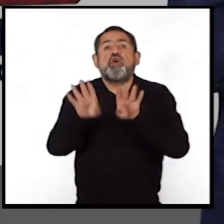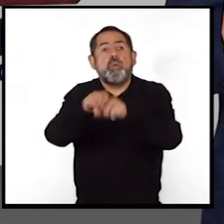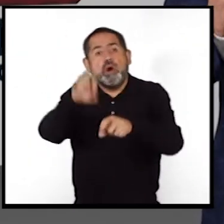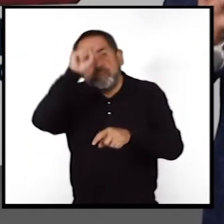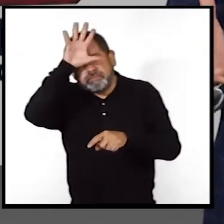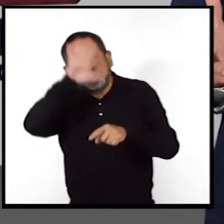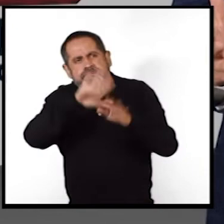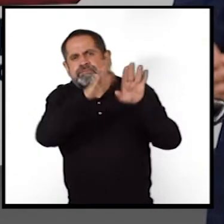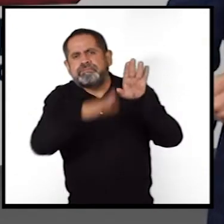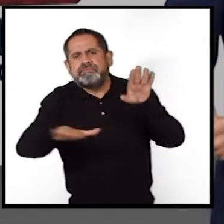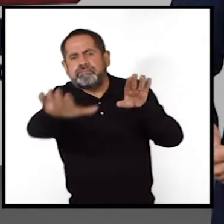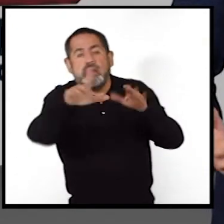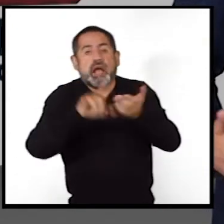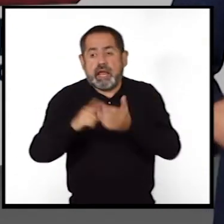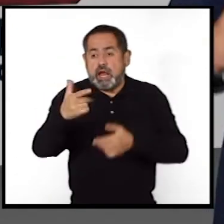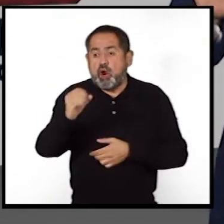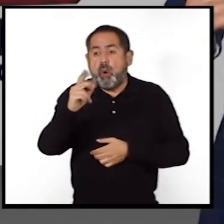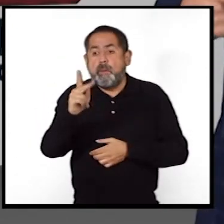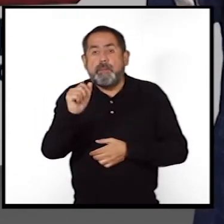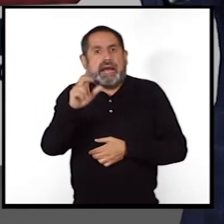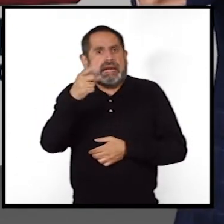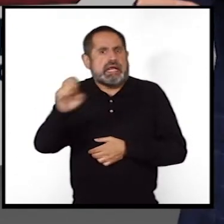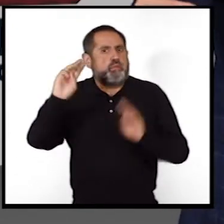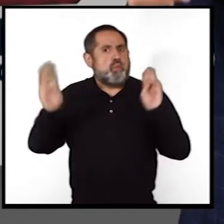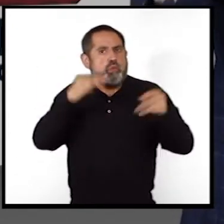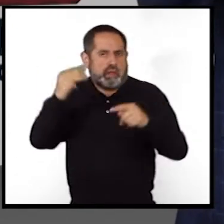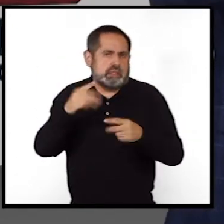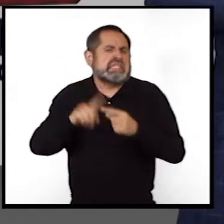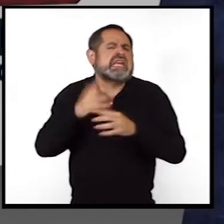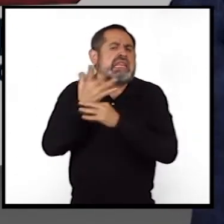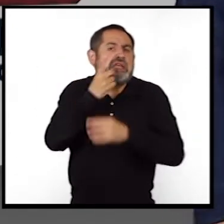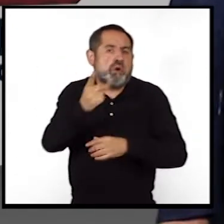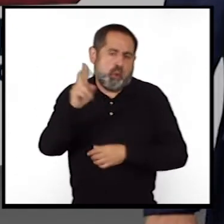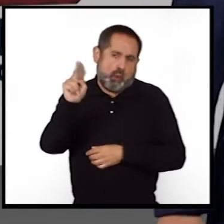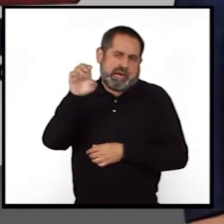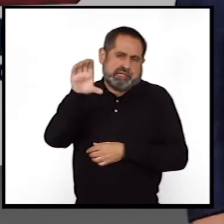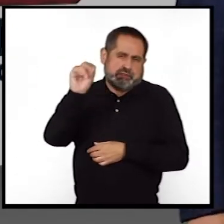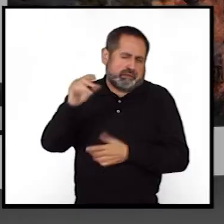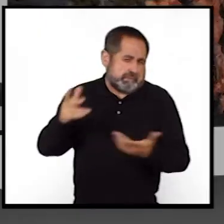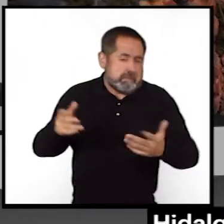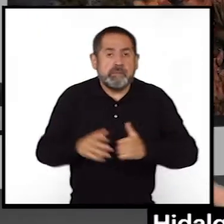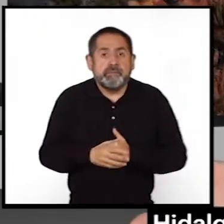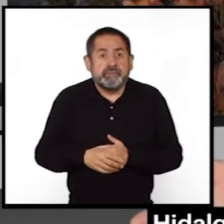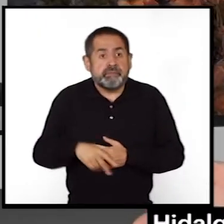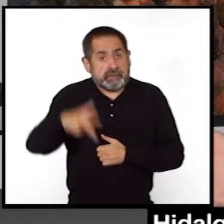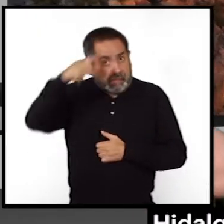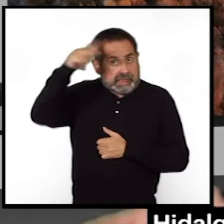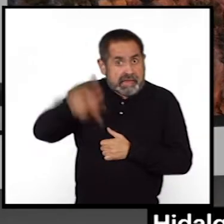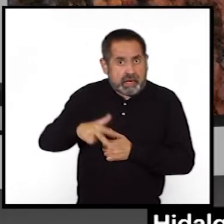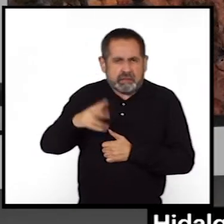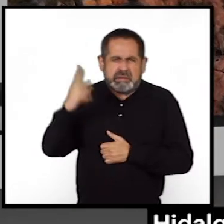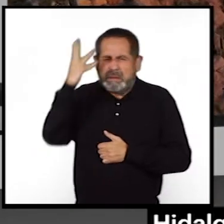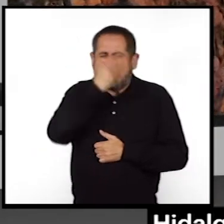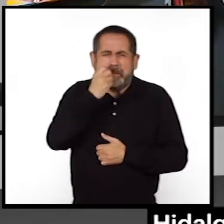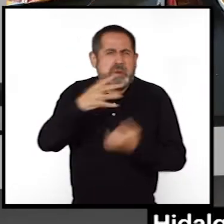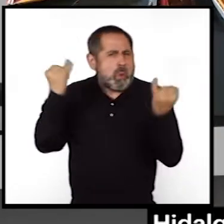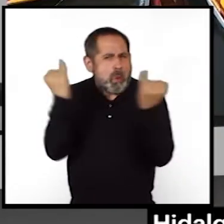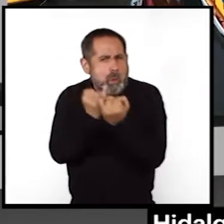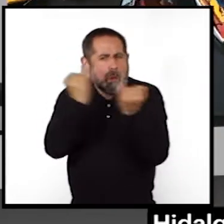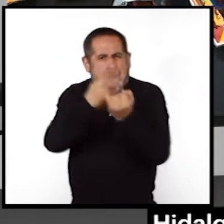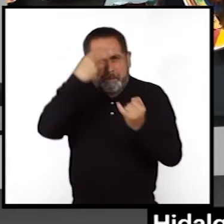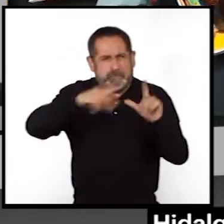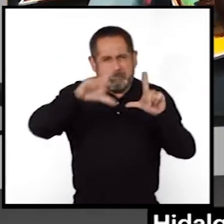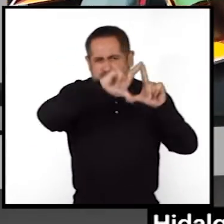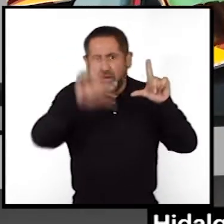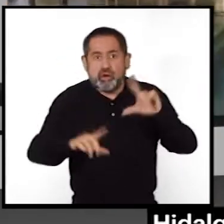la comarca minera, designada como Geoparque Mundial también por la UNESCO. Hidalgo es mágico como lo